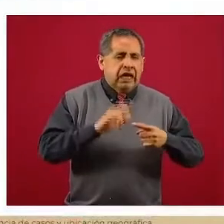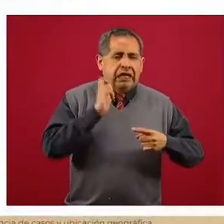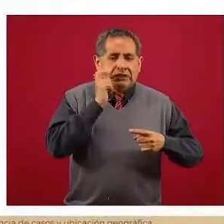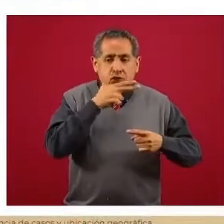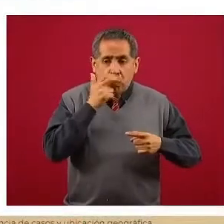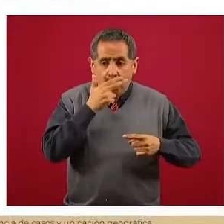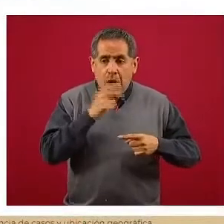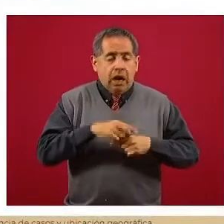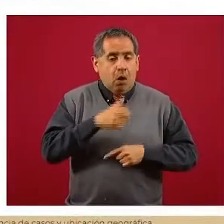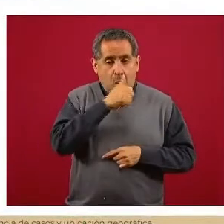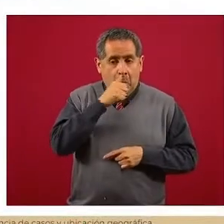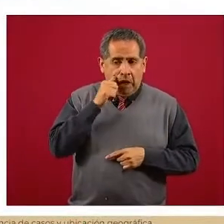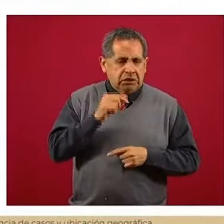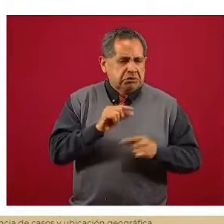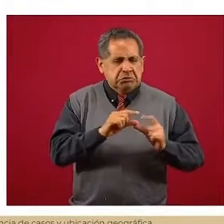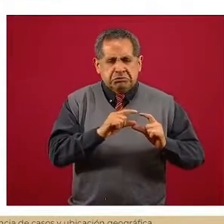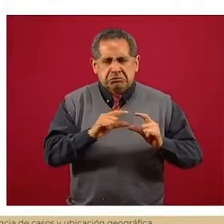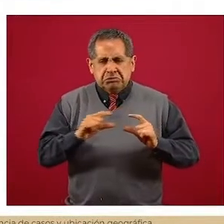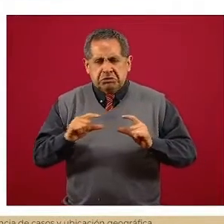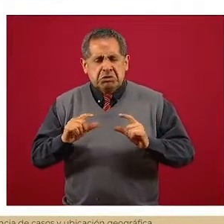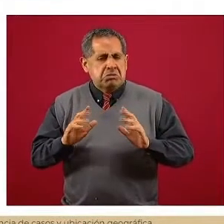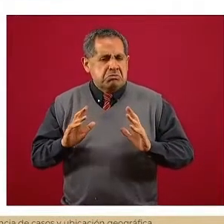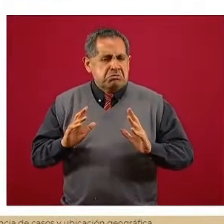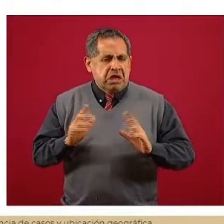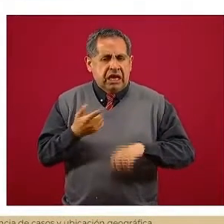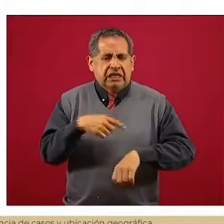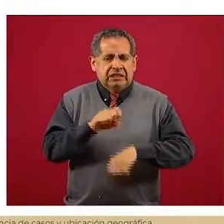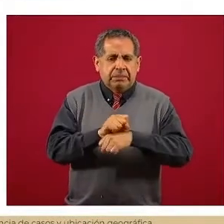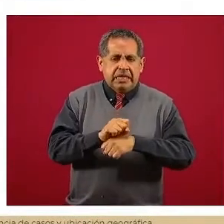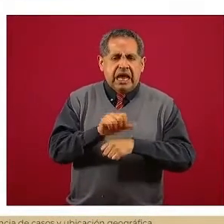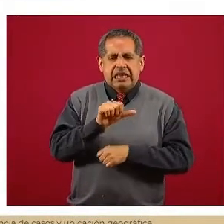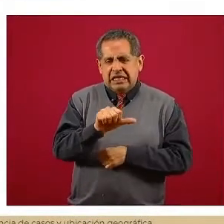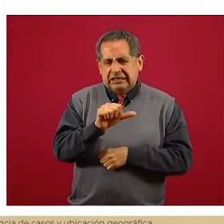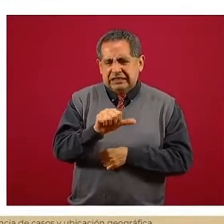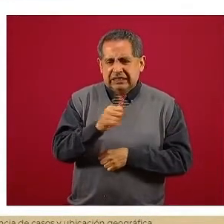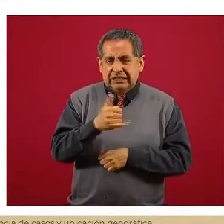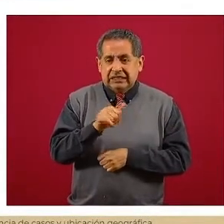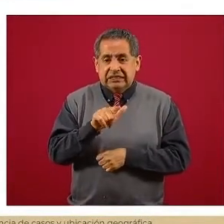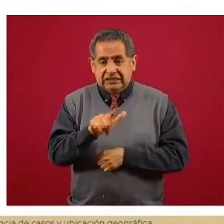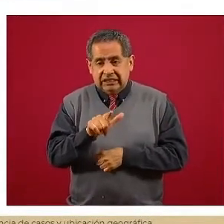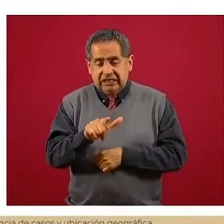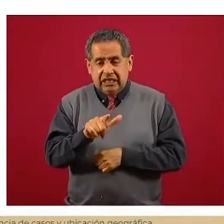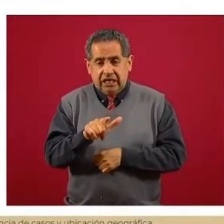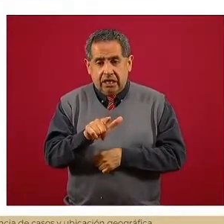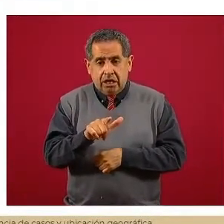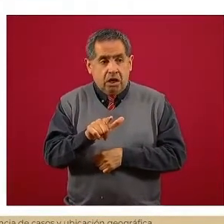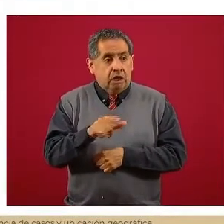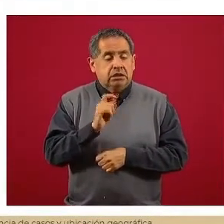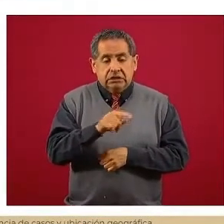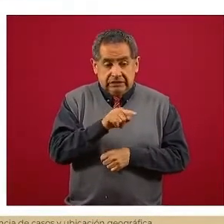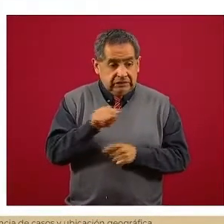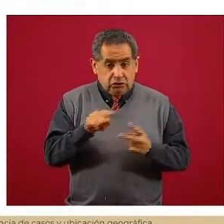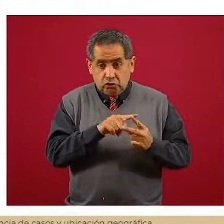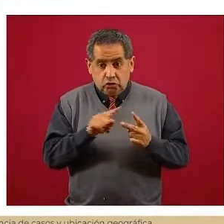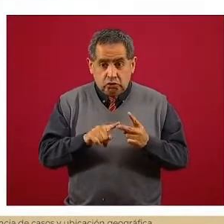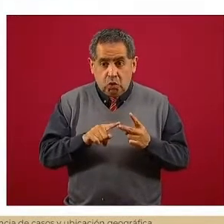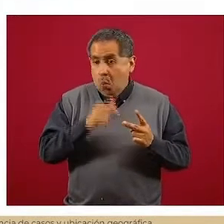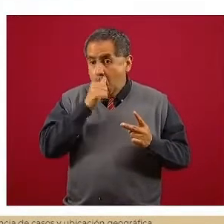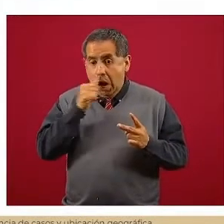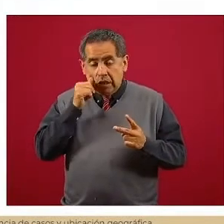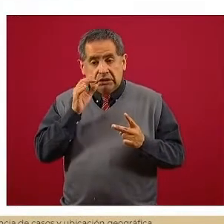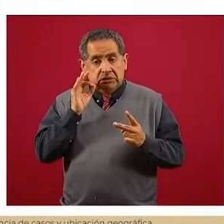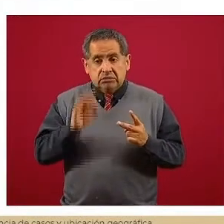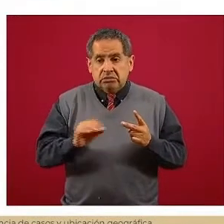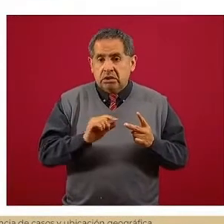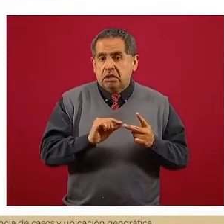Juárez, tempranamente, precisamente a partir de la semana 16 y 17, son los que en su momento, específicamente Juárez, el